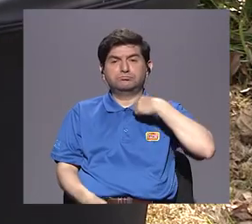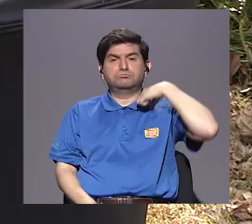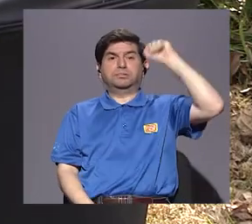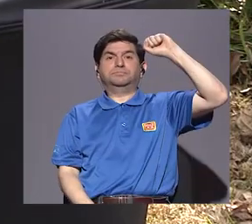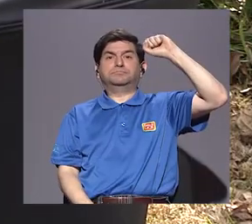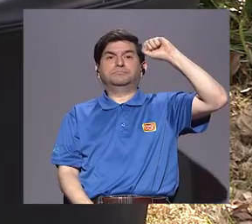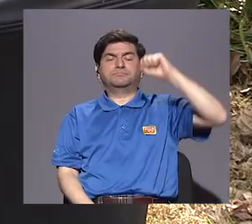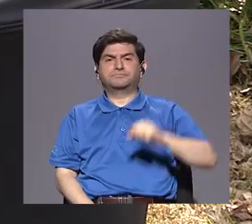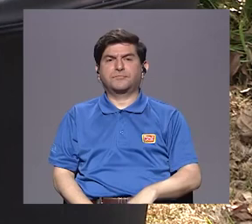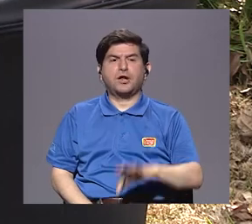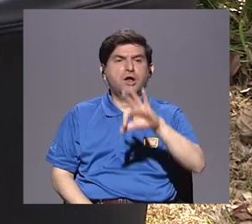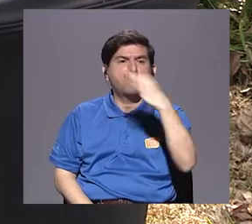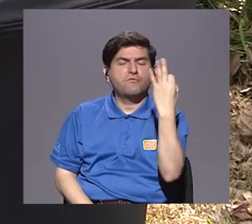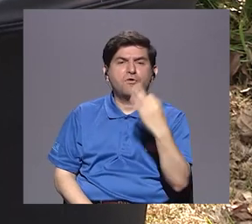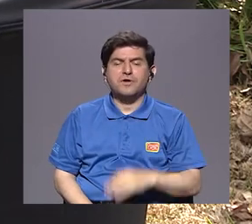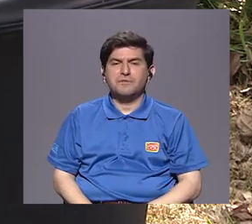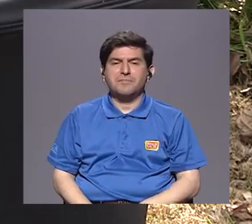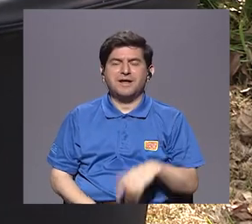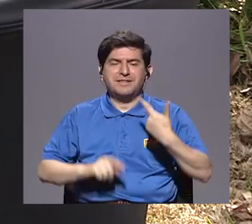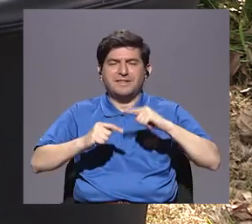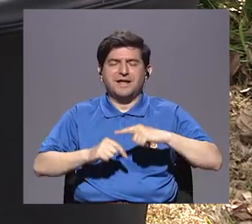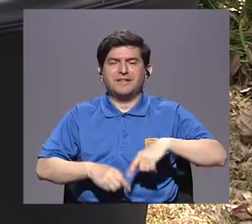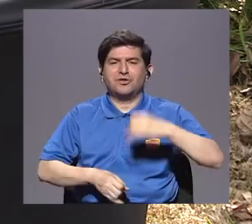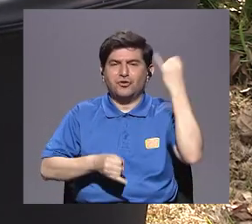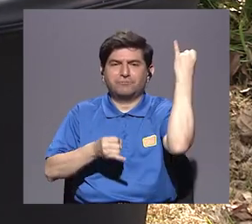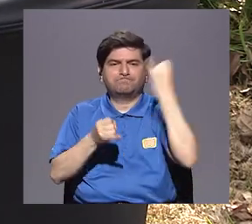suicidio, como una forma de apagar el dolor.